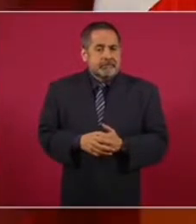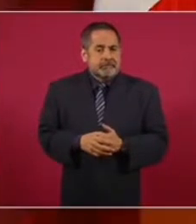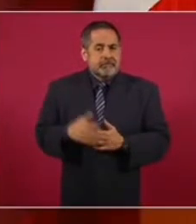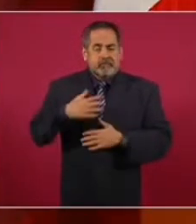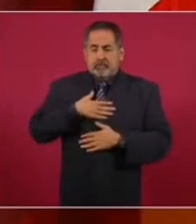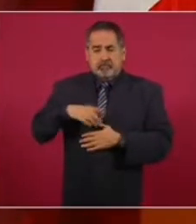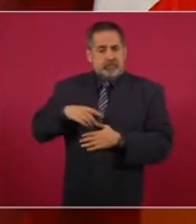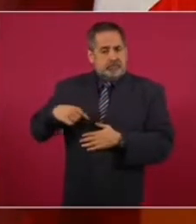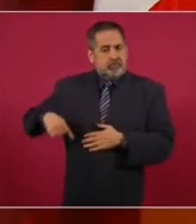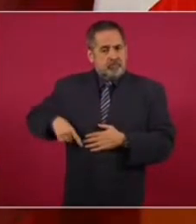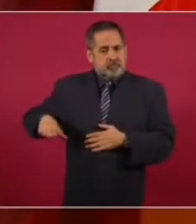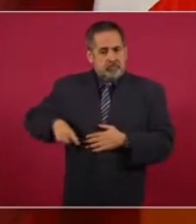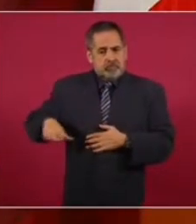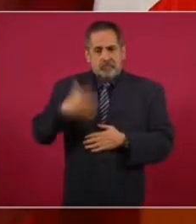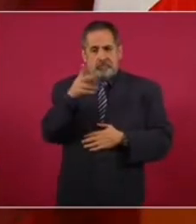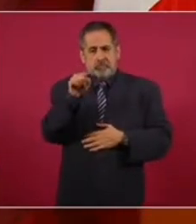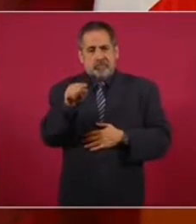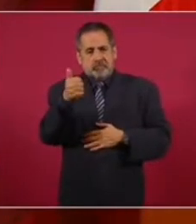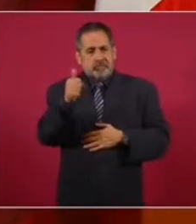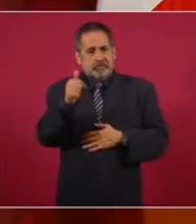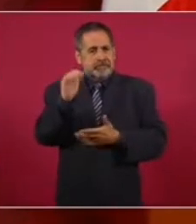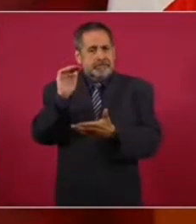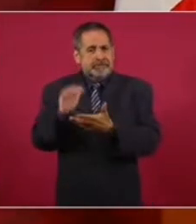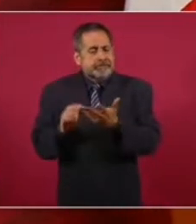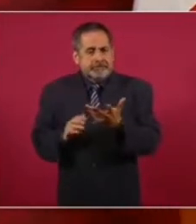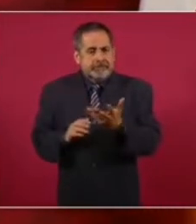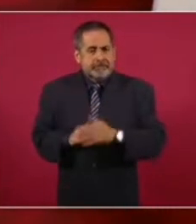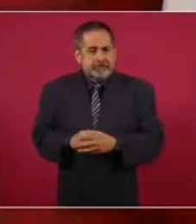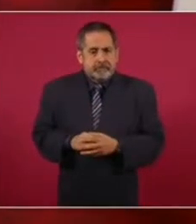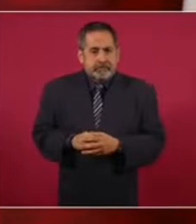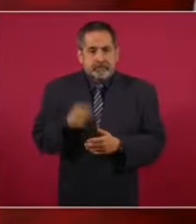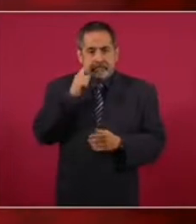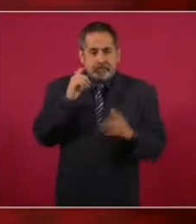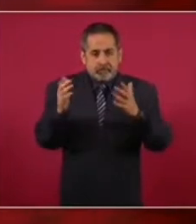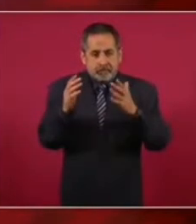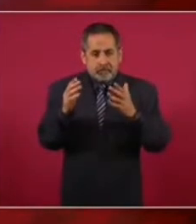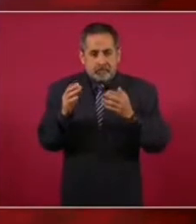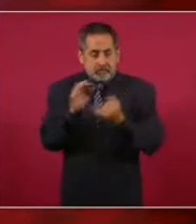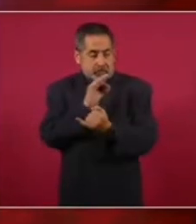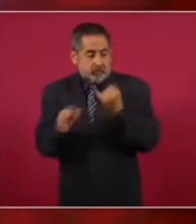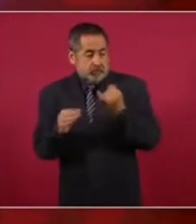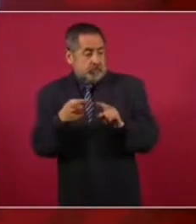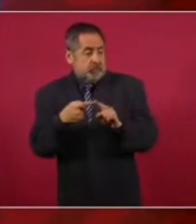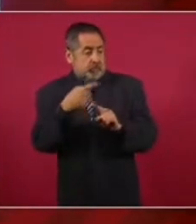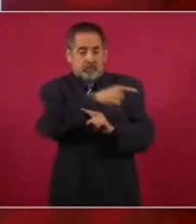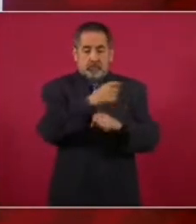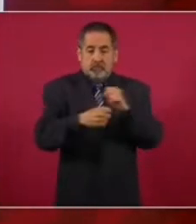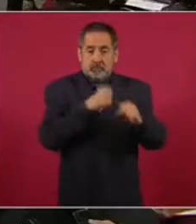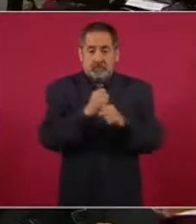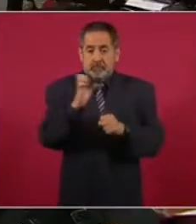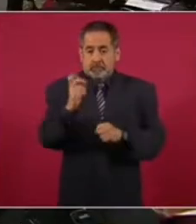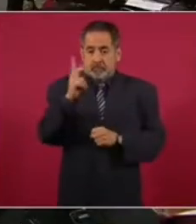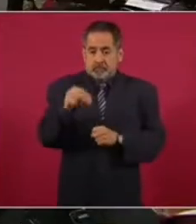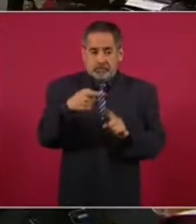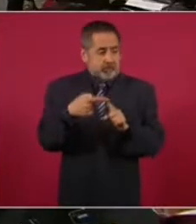llevamos de gobierno, el 10.6, pero con relación al último año de Peña Nieto,